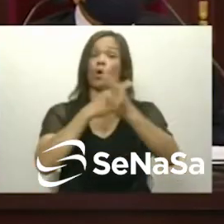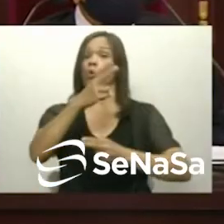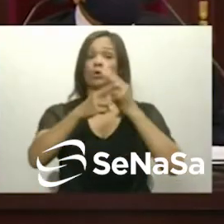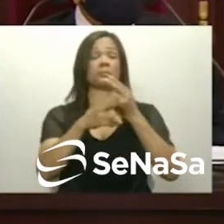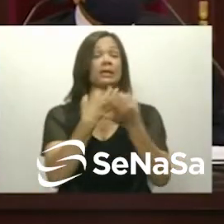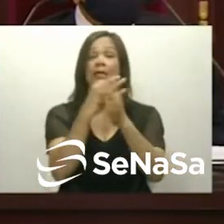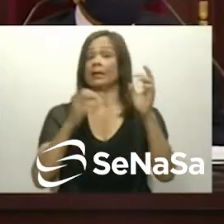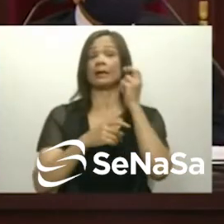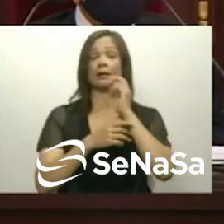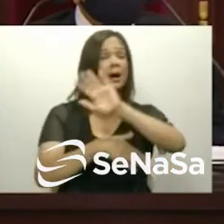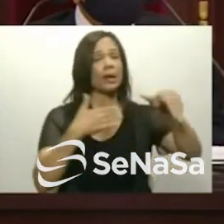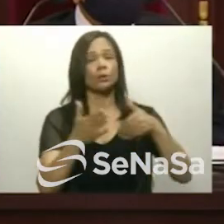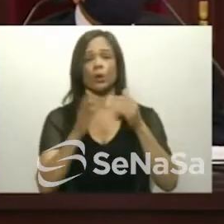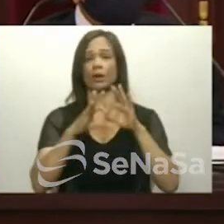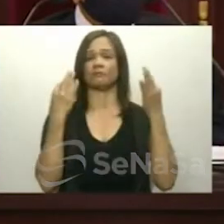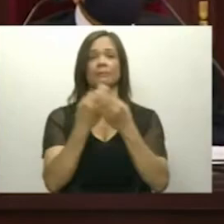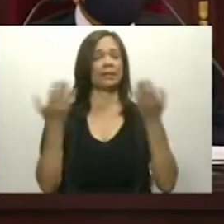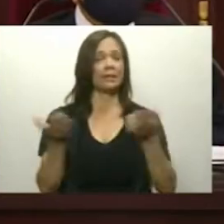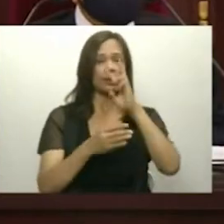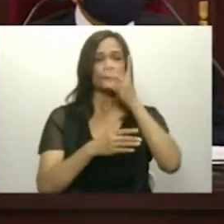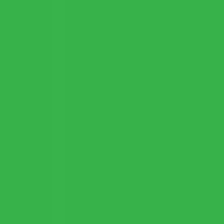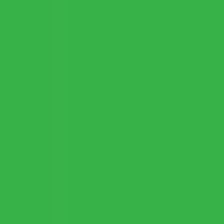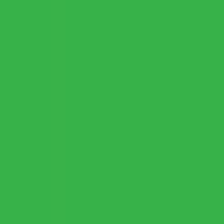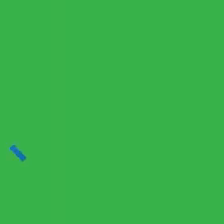y gratuita para todas las familias de nuestro país.